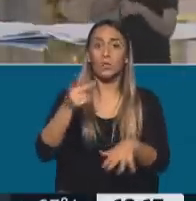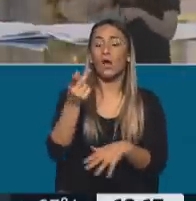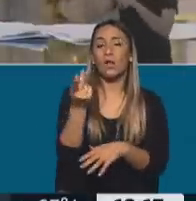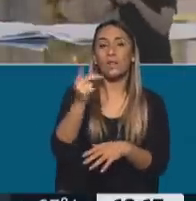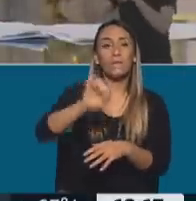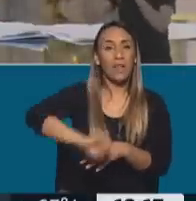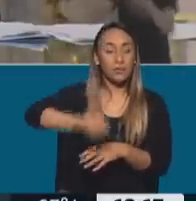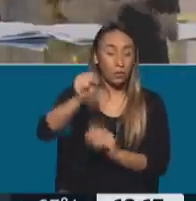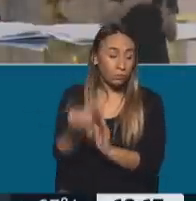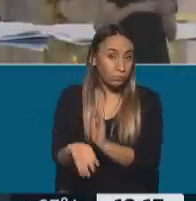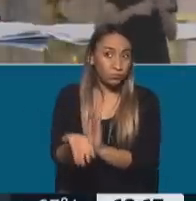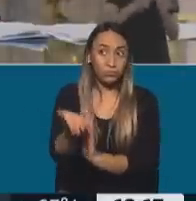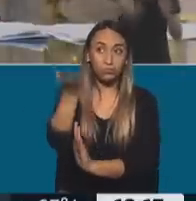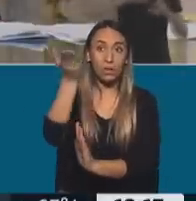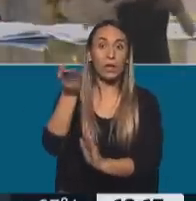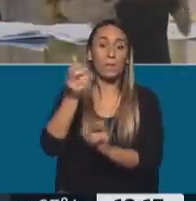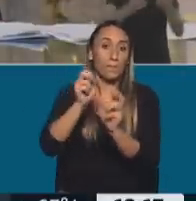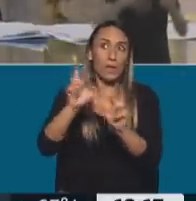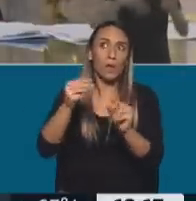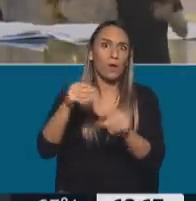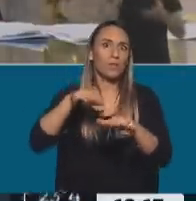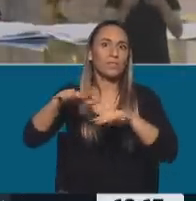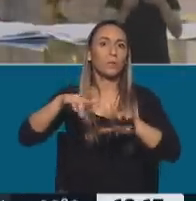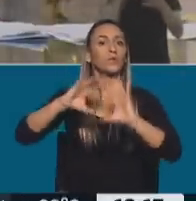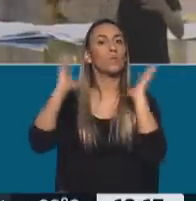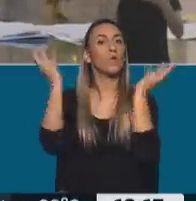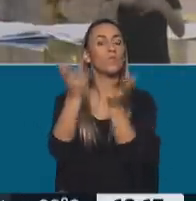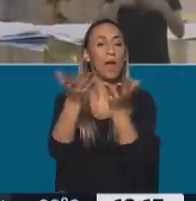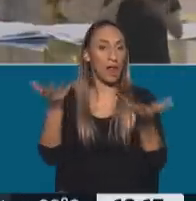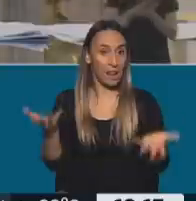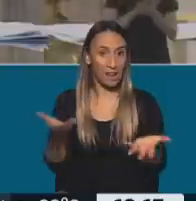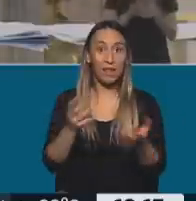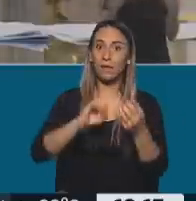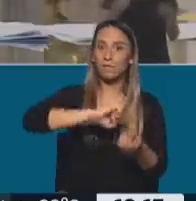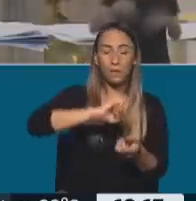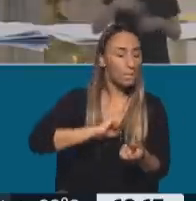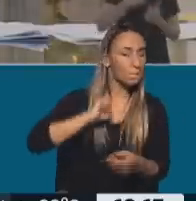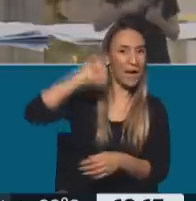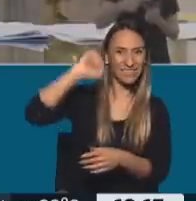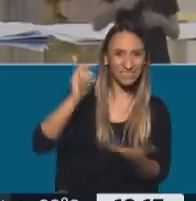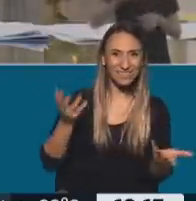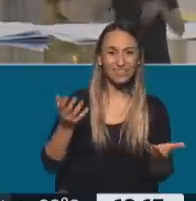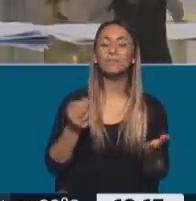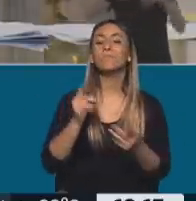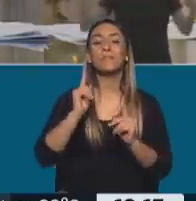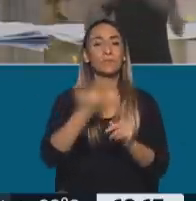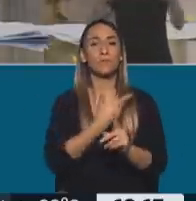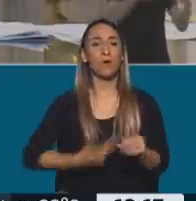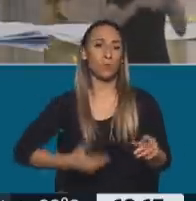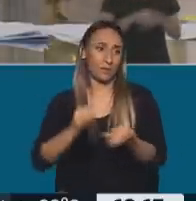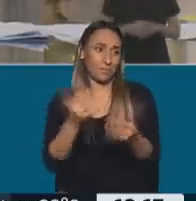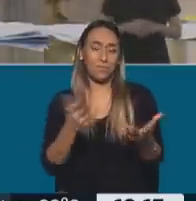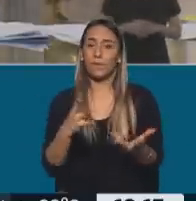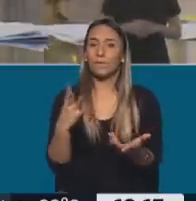internacional y también hay una cuestión muy clara reconocida por el propio gobierno que tiene que ver con la complicación o la falta de la